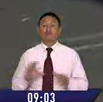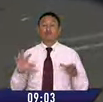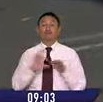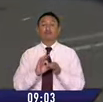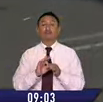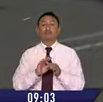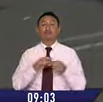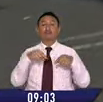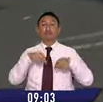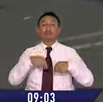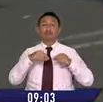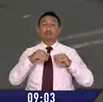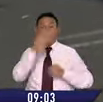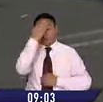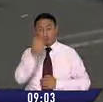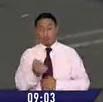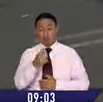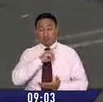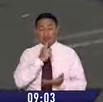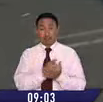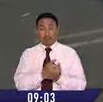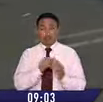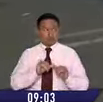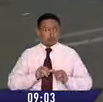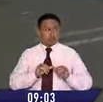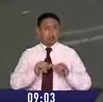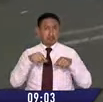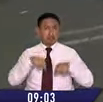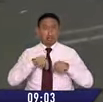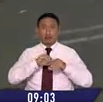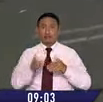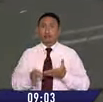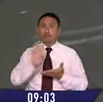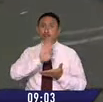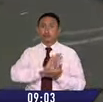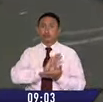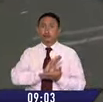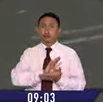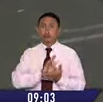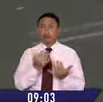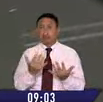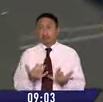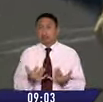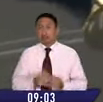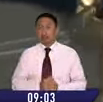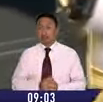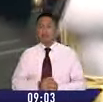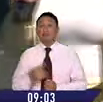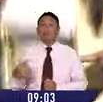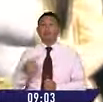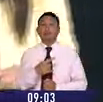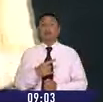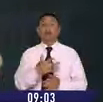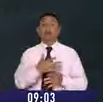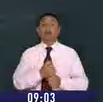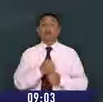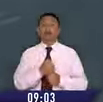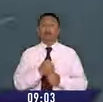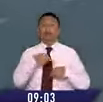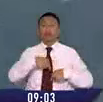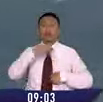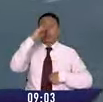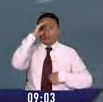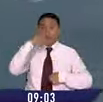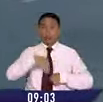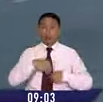Compañeros en estudios, buenos días. Así es, nosotros continuamos aquí en los exteriores de la Asamblea Nacional, el dispositivo de seguridad que ha montado